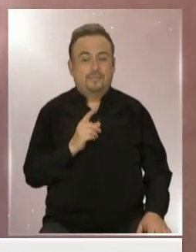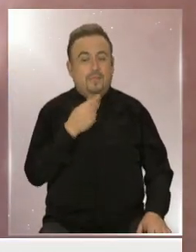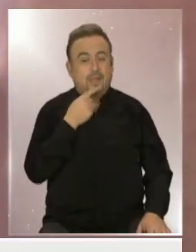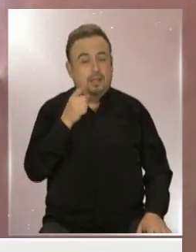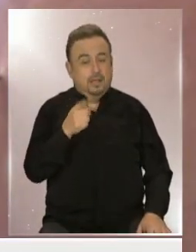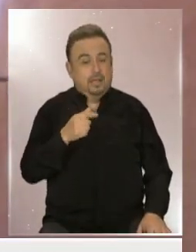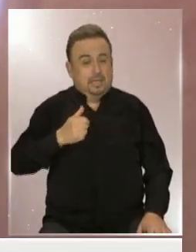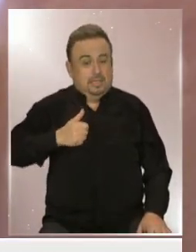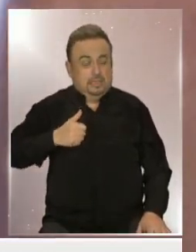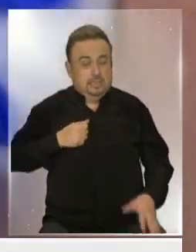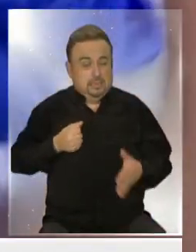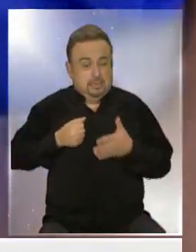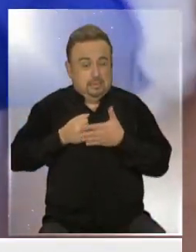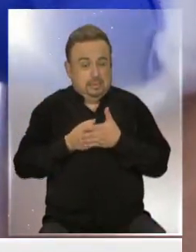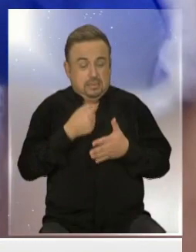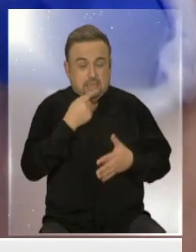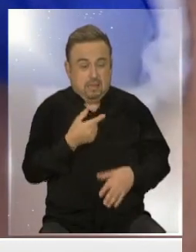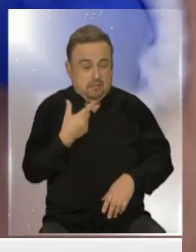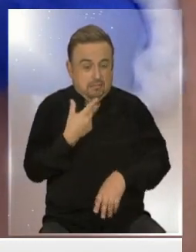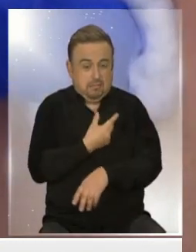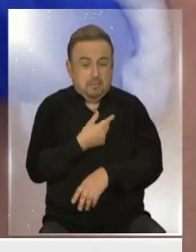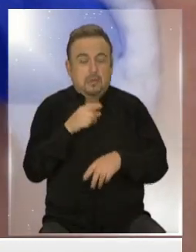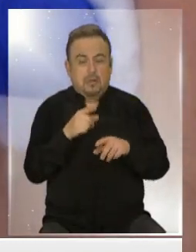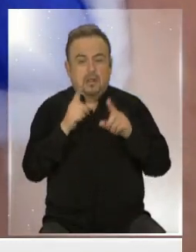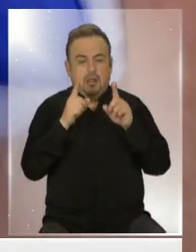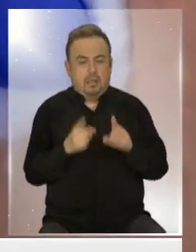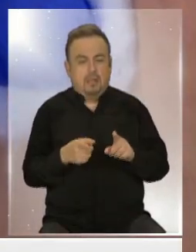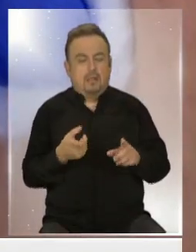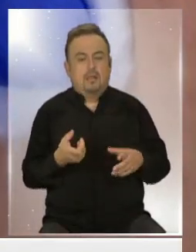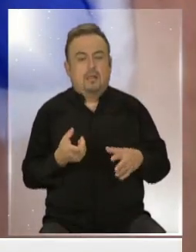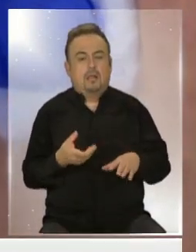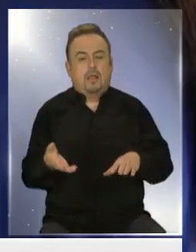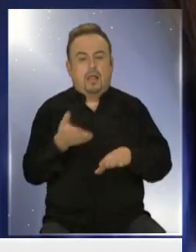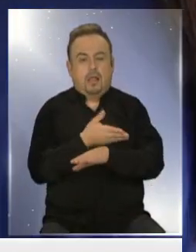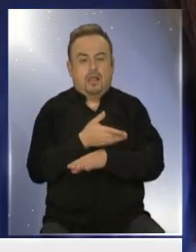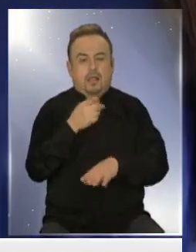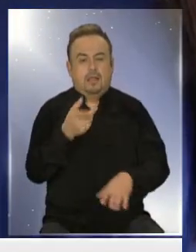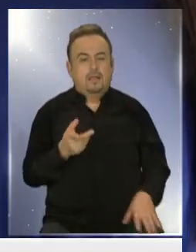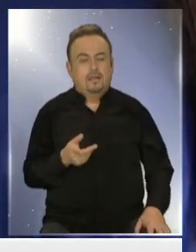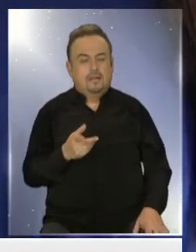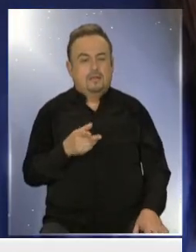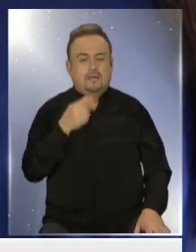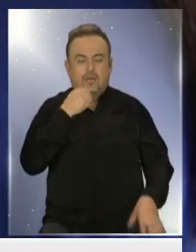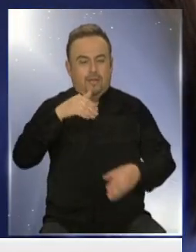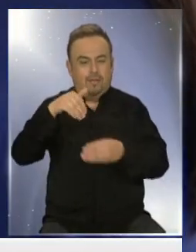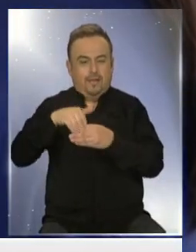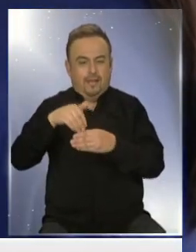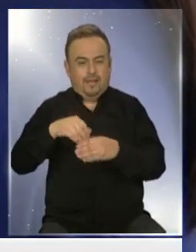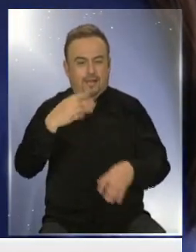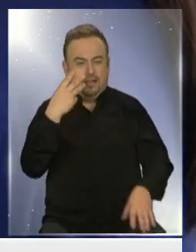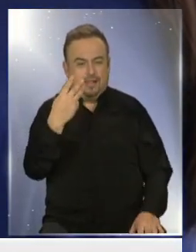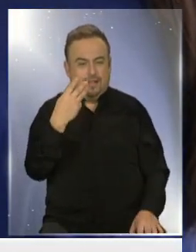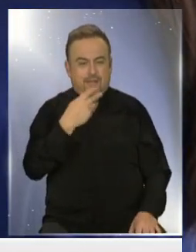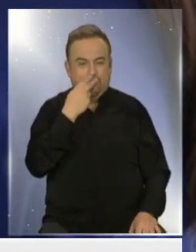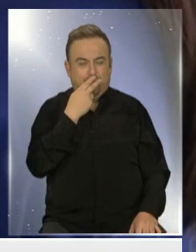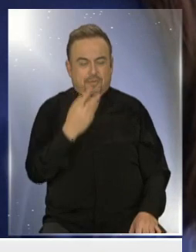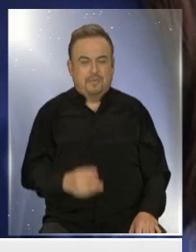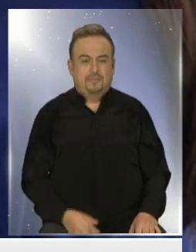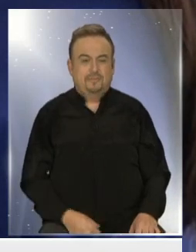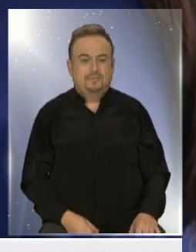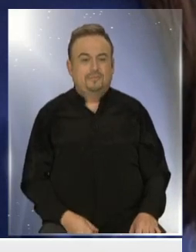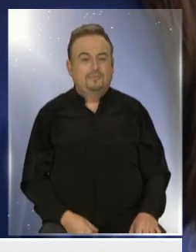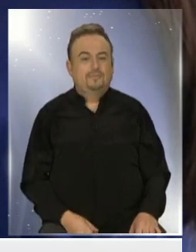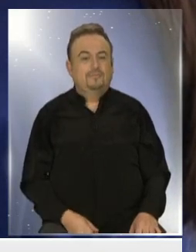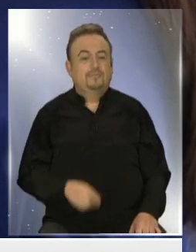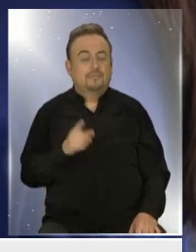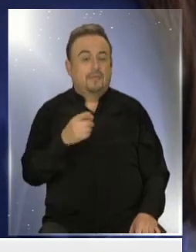si se cumple el plazo indicado de la vacuna, entonces se tendría antes de los comicios del 3 de noviembre. El que trae